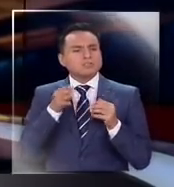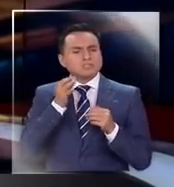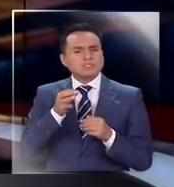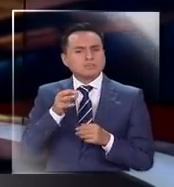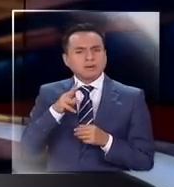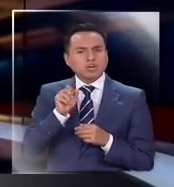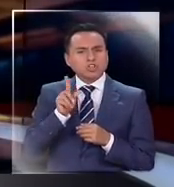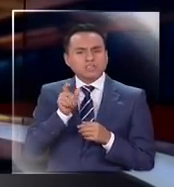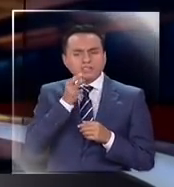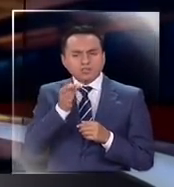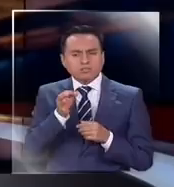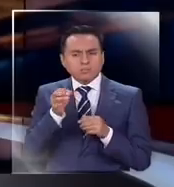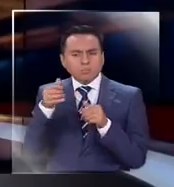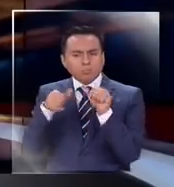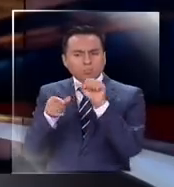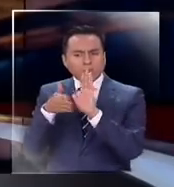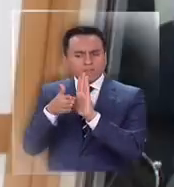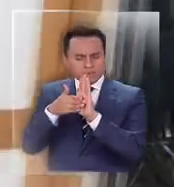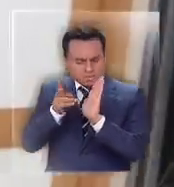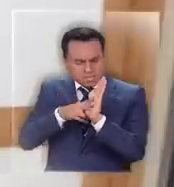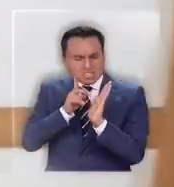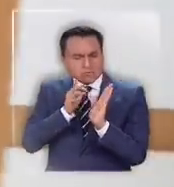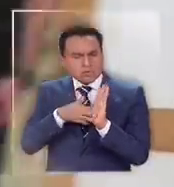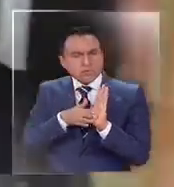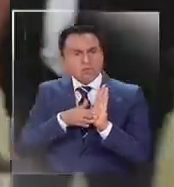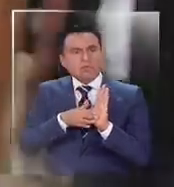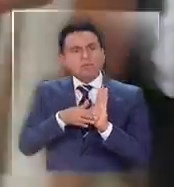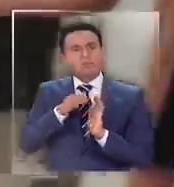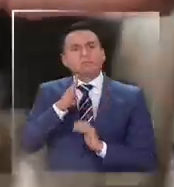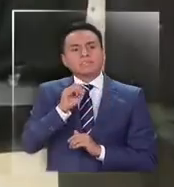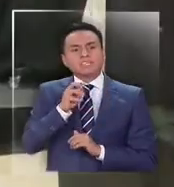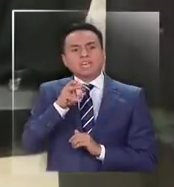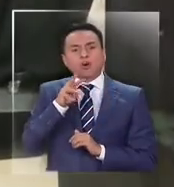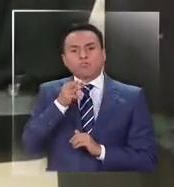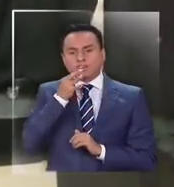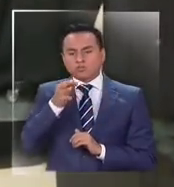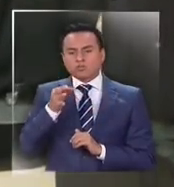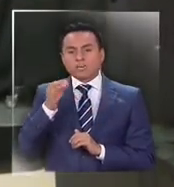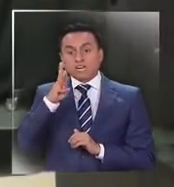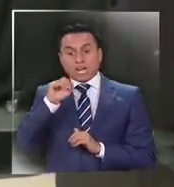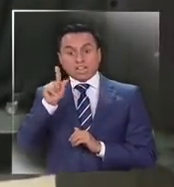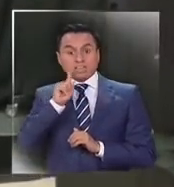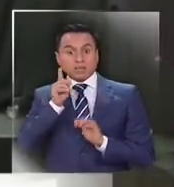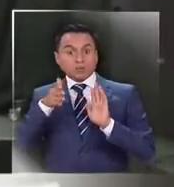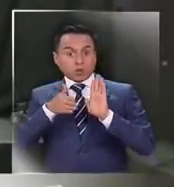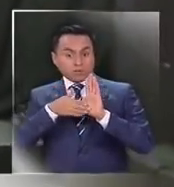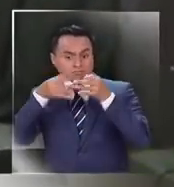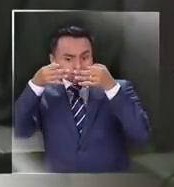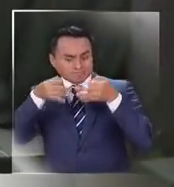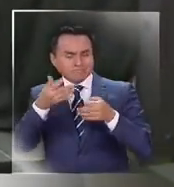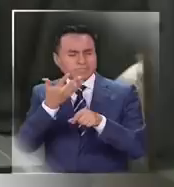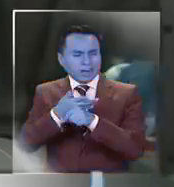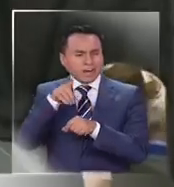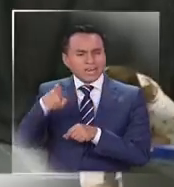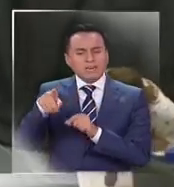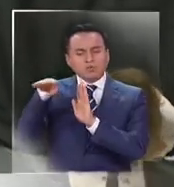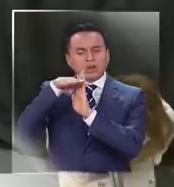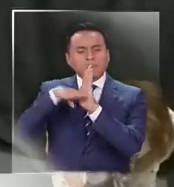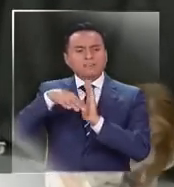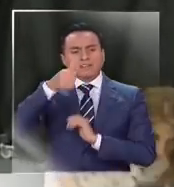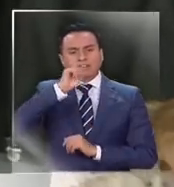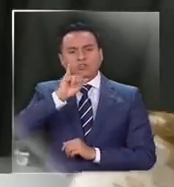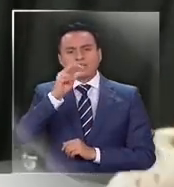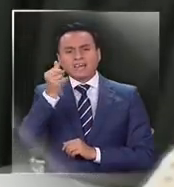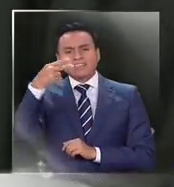que las pruebas de ello son reales. Netanyahu señaló que Israel tiene pruebas concluyentes sobre la existencia de un programa secreto